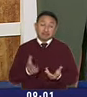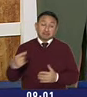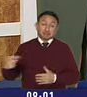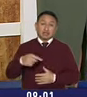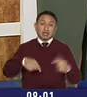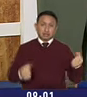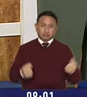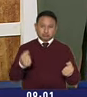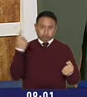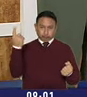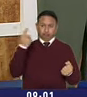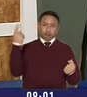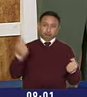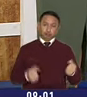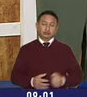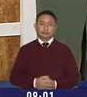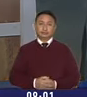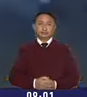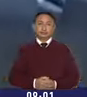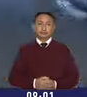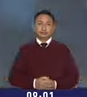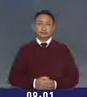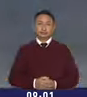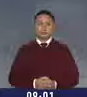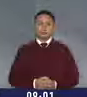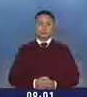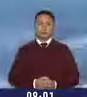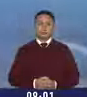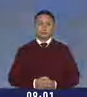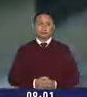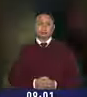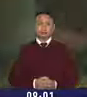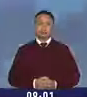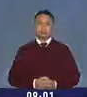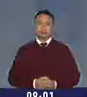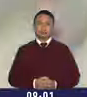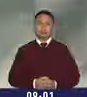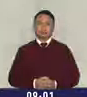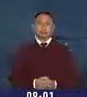en estado etílico. Apaga el carro, apaga el carro.